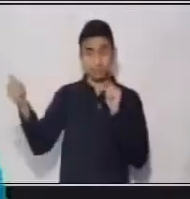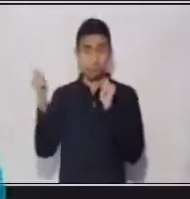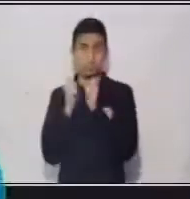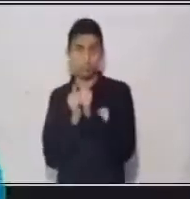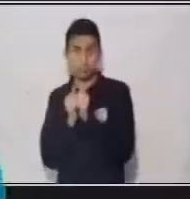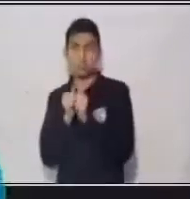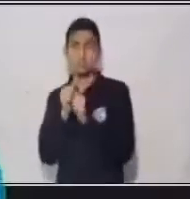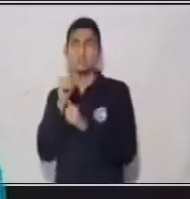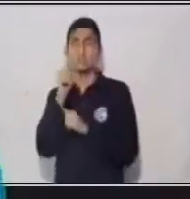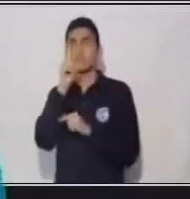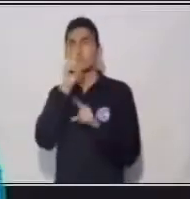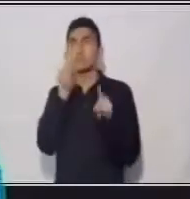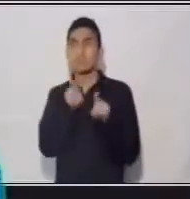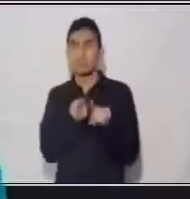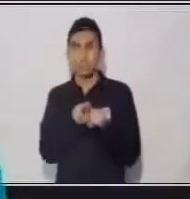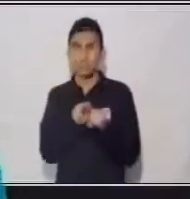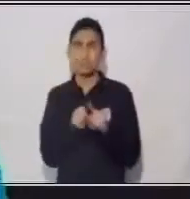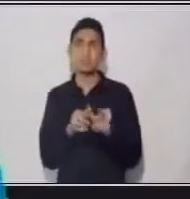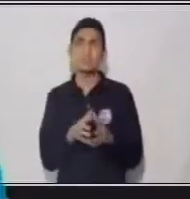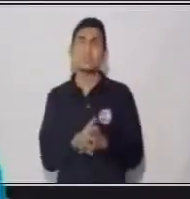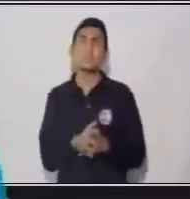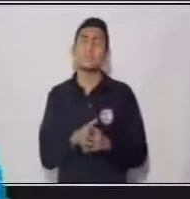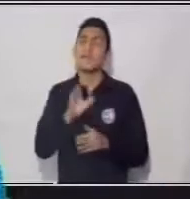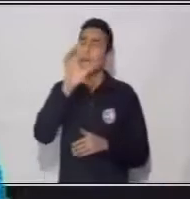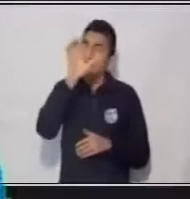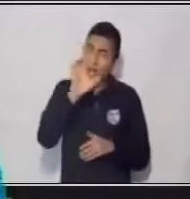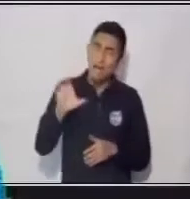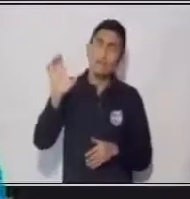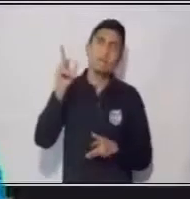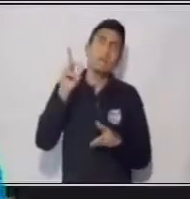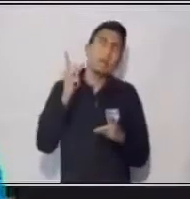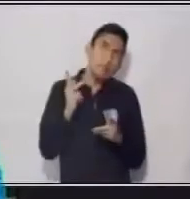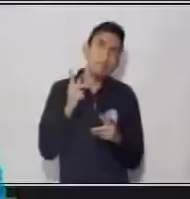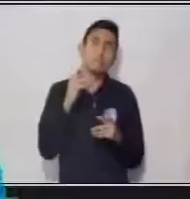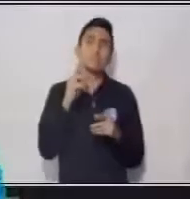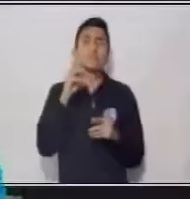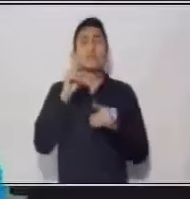e inversamente proporcional